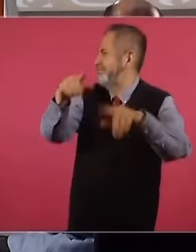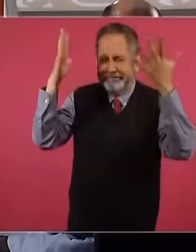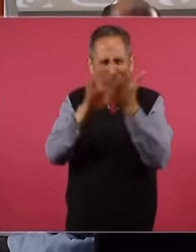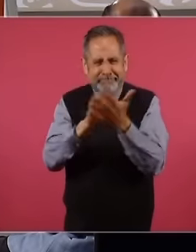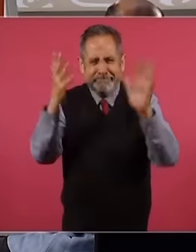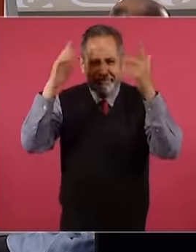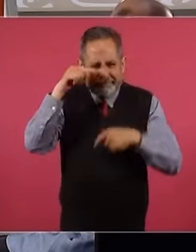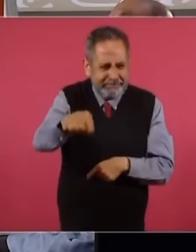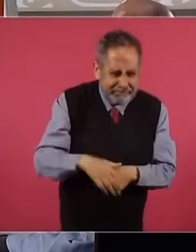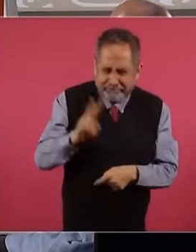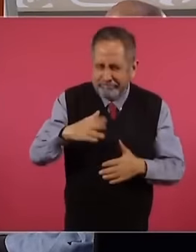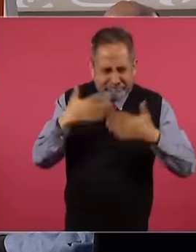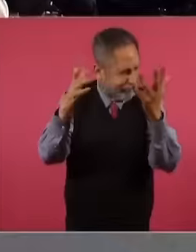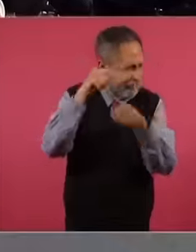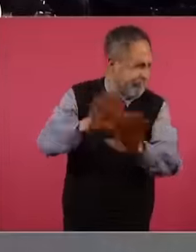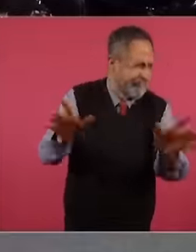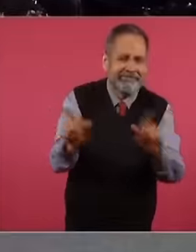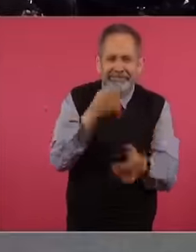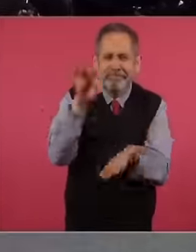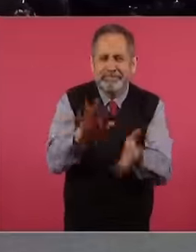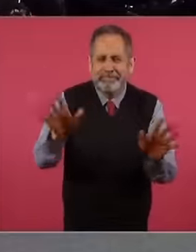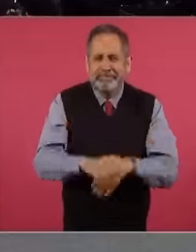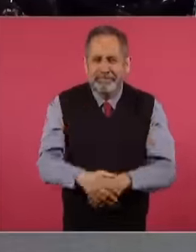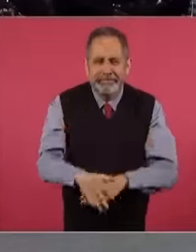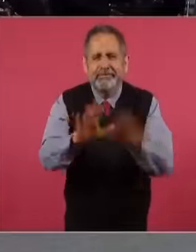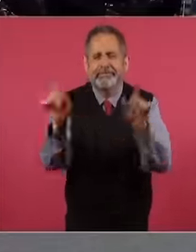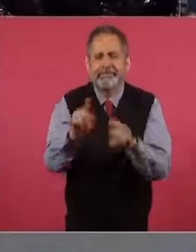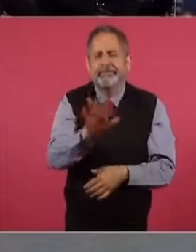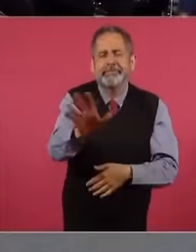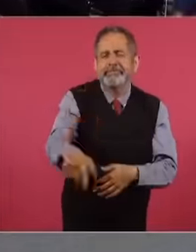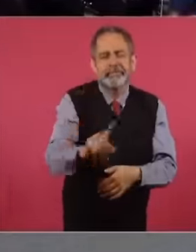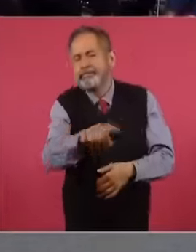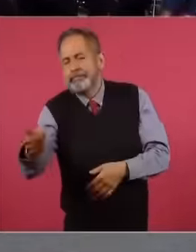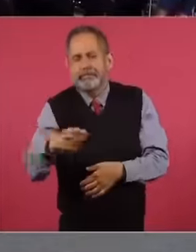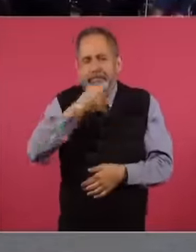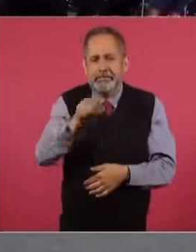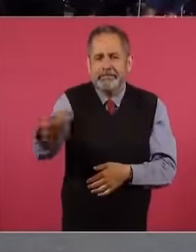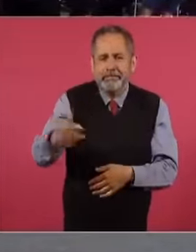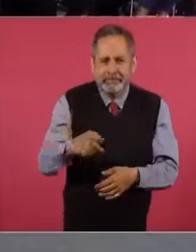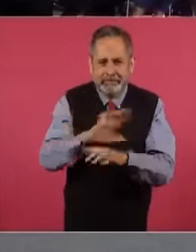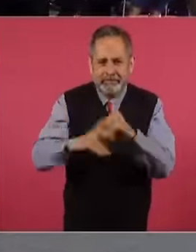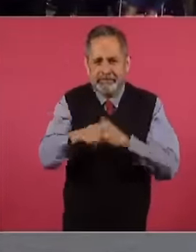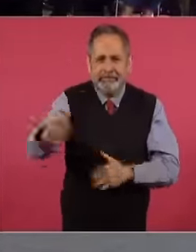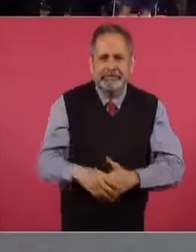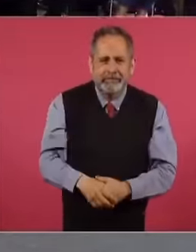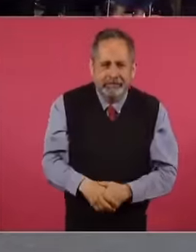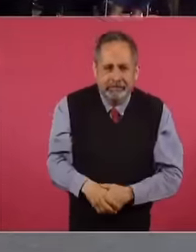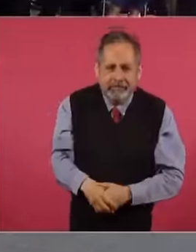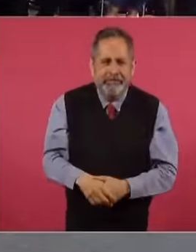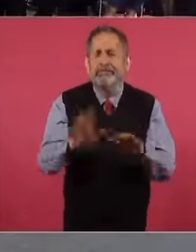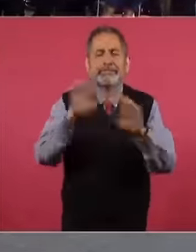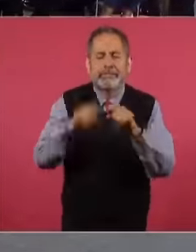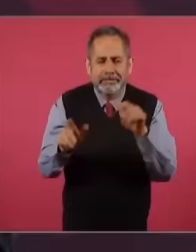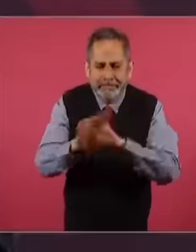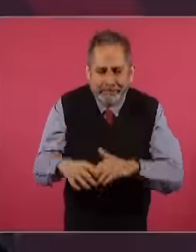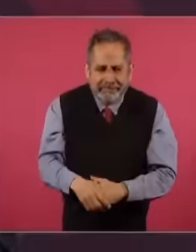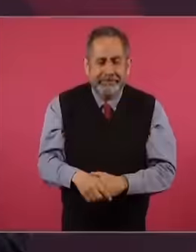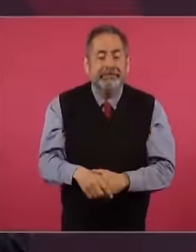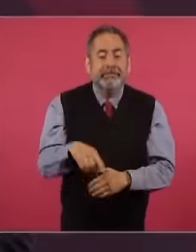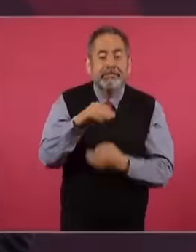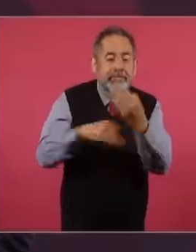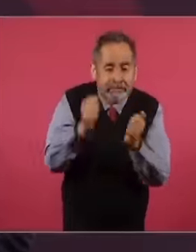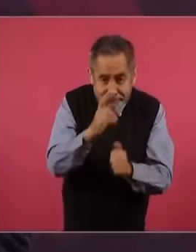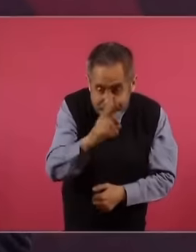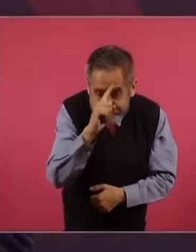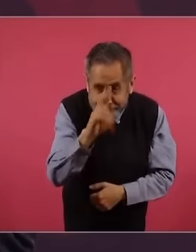usted no, pero un aplauso sincero para ti. Para ti, ya. Déjame pues sí, la compañía, ya el teléfono, digo el micrófono. No, ya, pero ¿sabes sí qué cosa? ¿Sabes qué? Todo